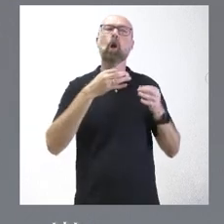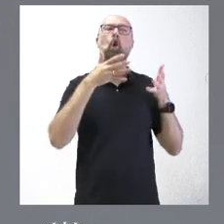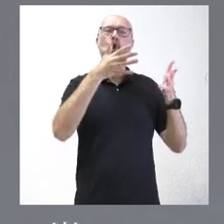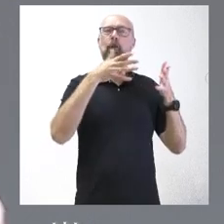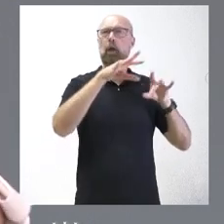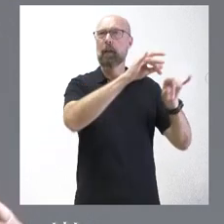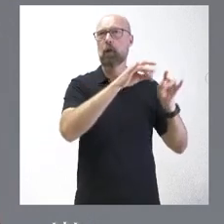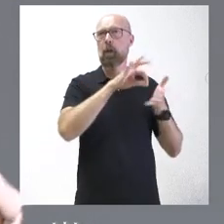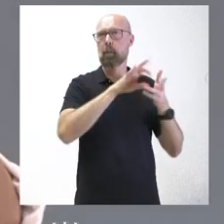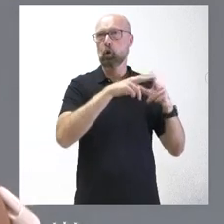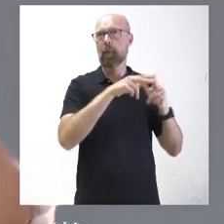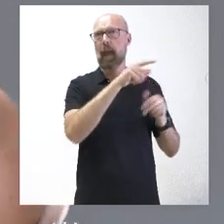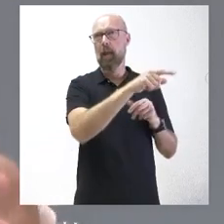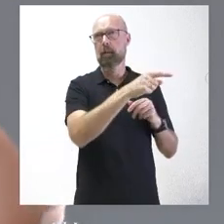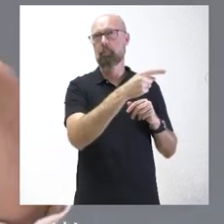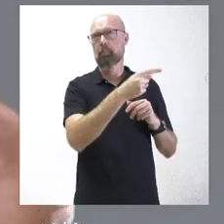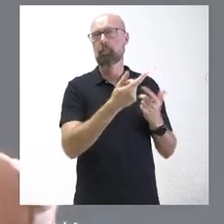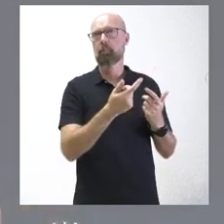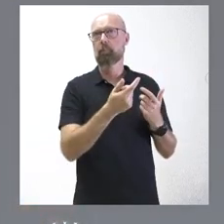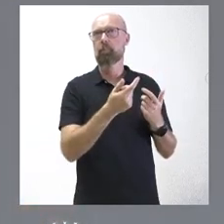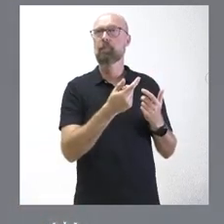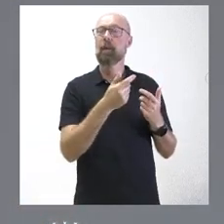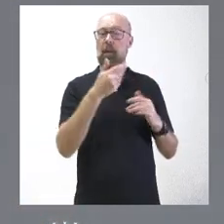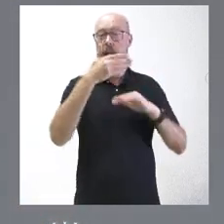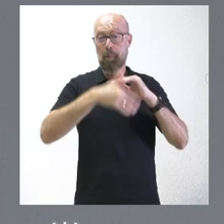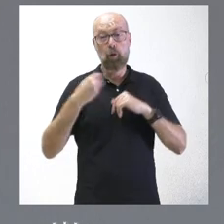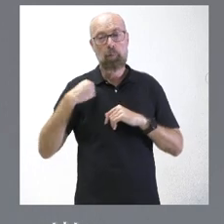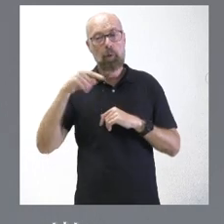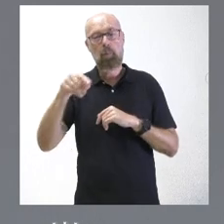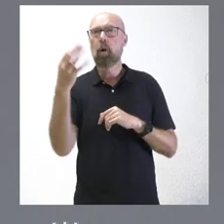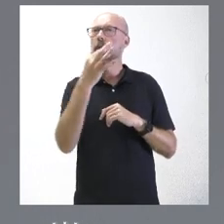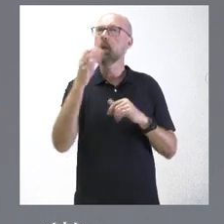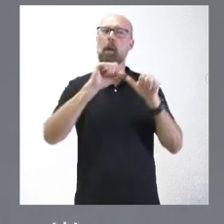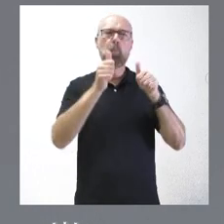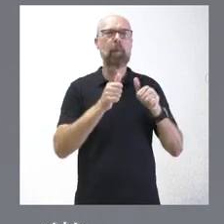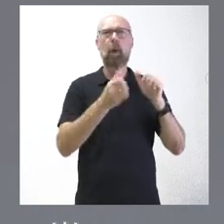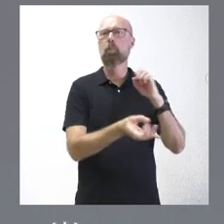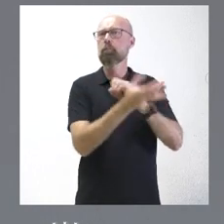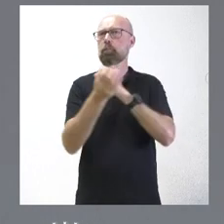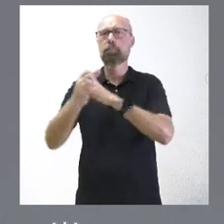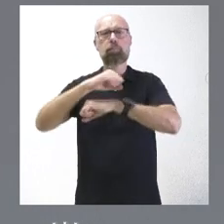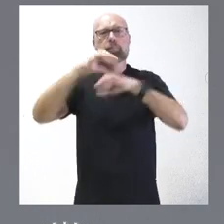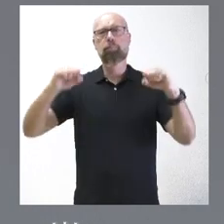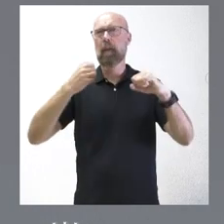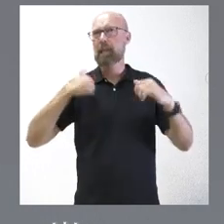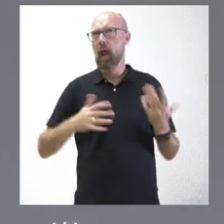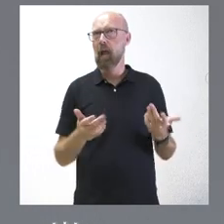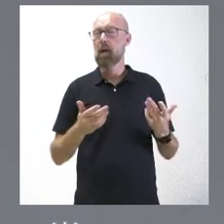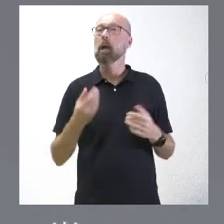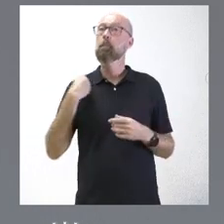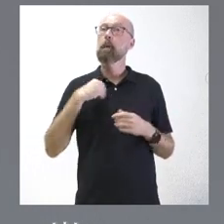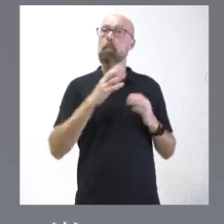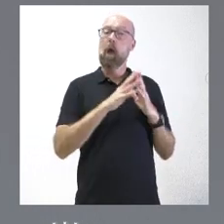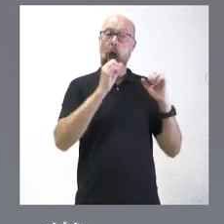donde tiene que haber más o menos una implantación ya global y generalizada del modelo de la misma manera ese acuerdo Establece